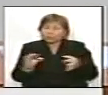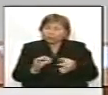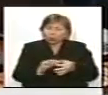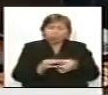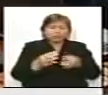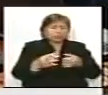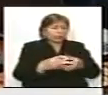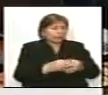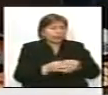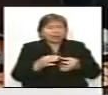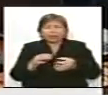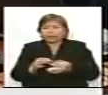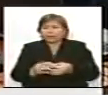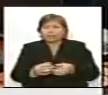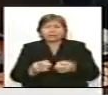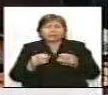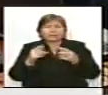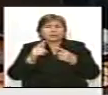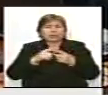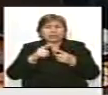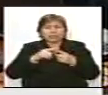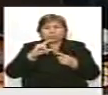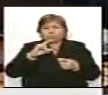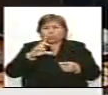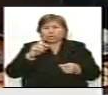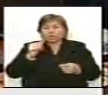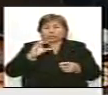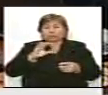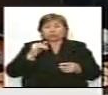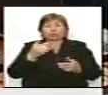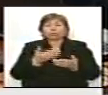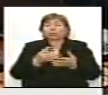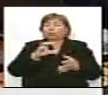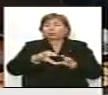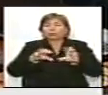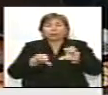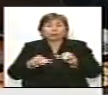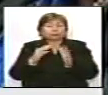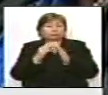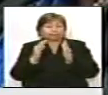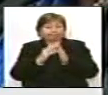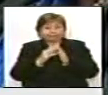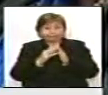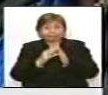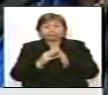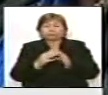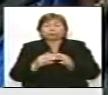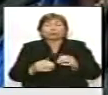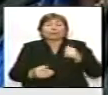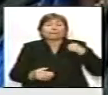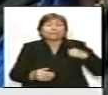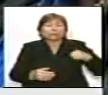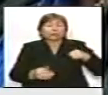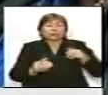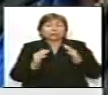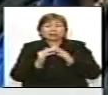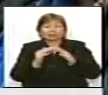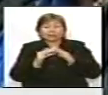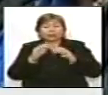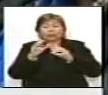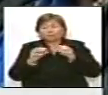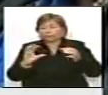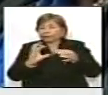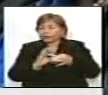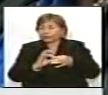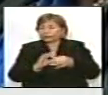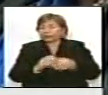en la formalización y titulación de los predios pertenecientes a los asentamientos humanos del Programa Municipal de Vivienda Confraternidad, que